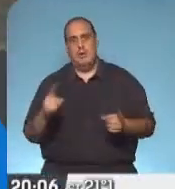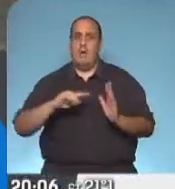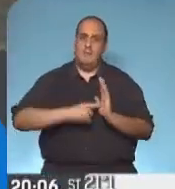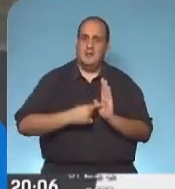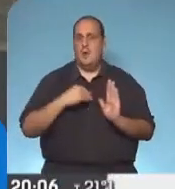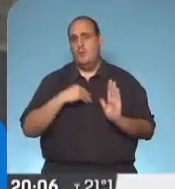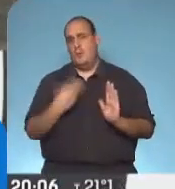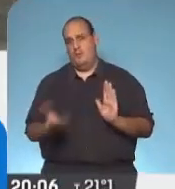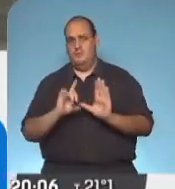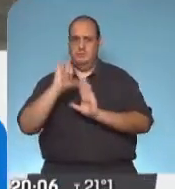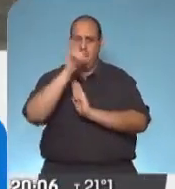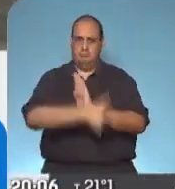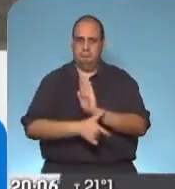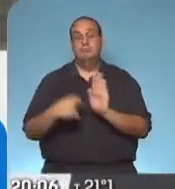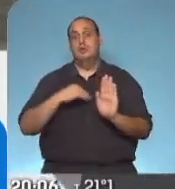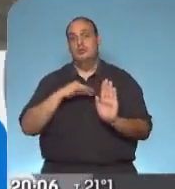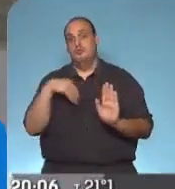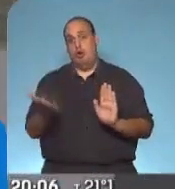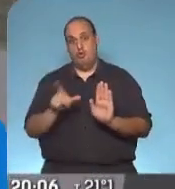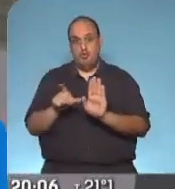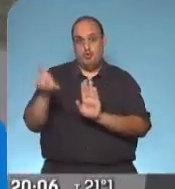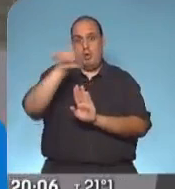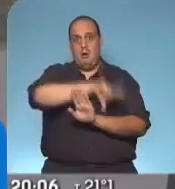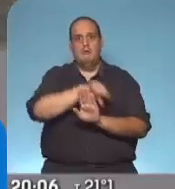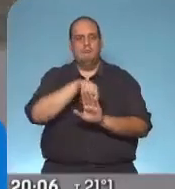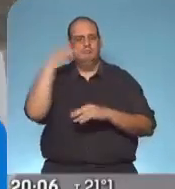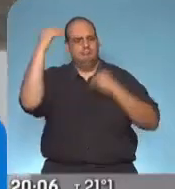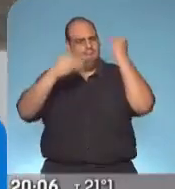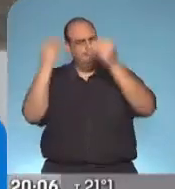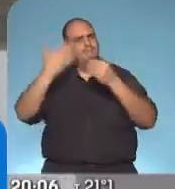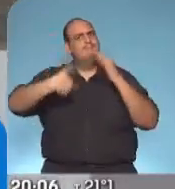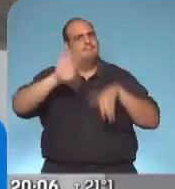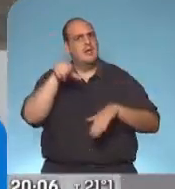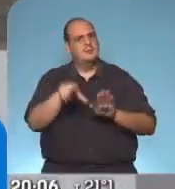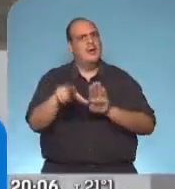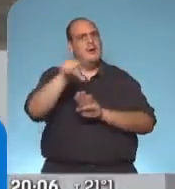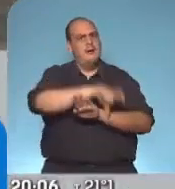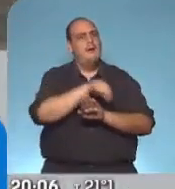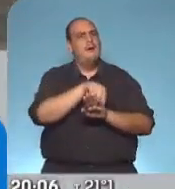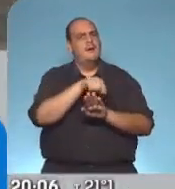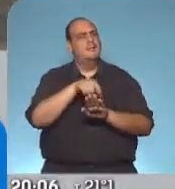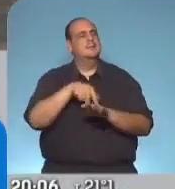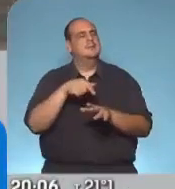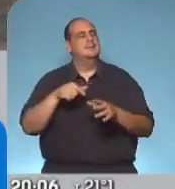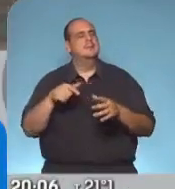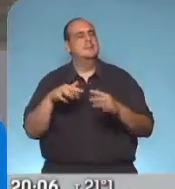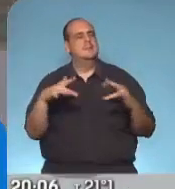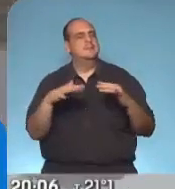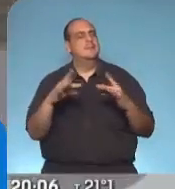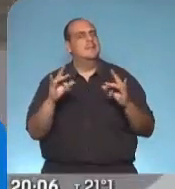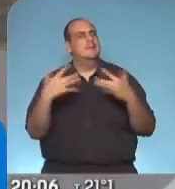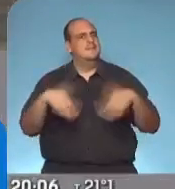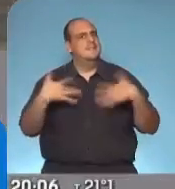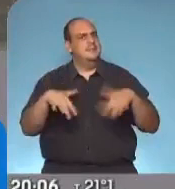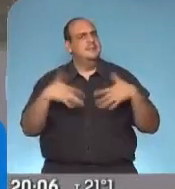Buenos Aires. El conurbano es la mayor preocupación. Dicen cerca del presidente, en el conurbano se juega el partido más importante. Lo cierto entonces